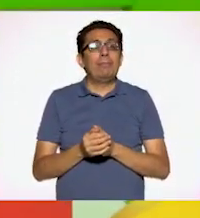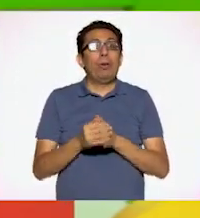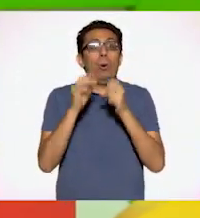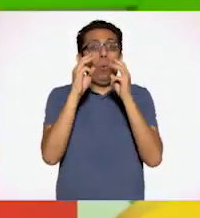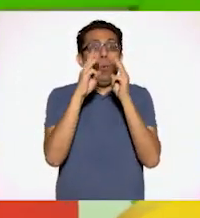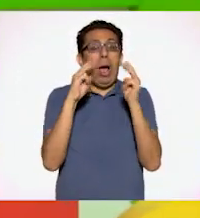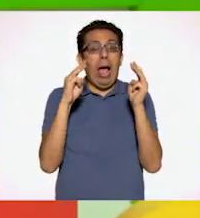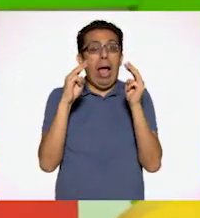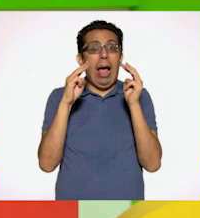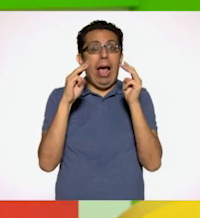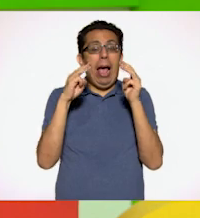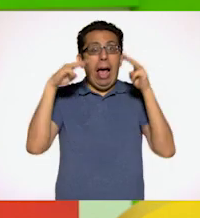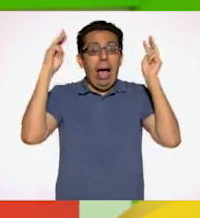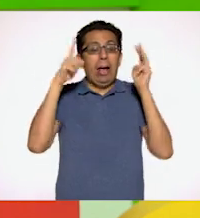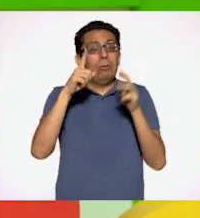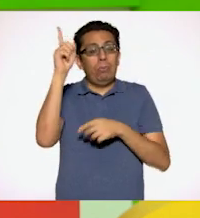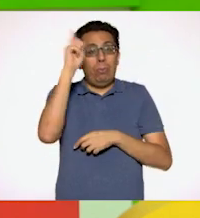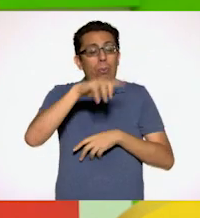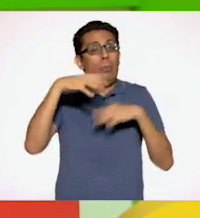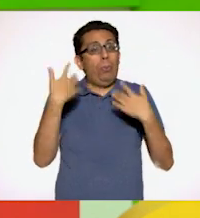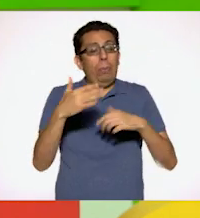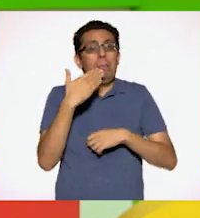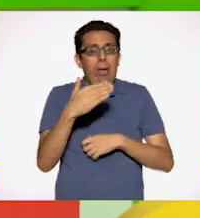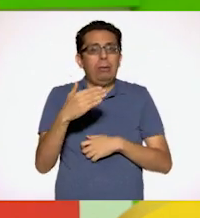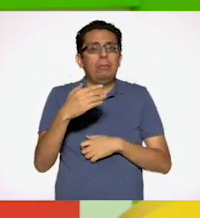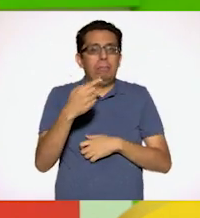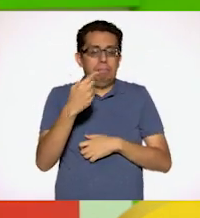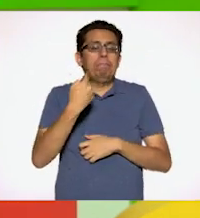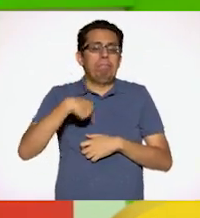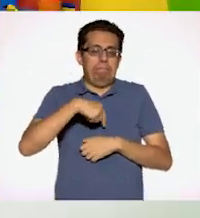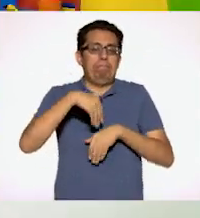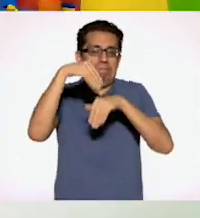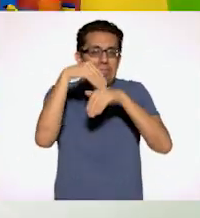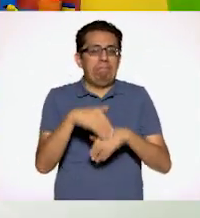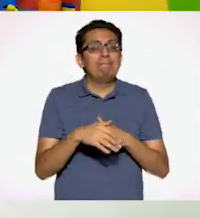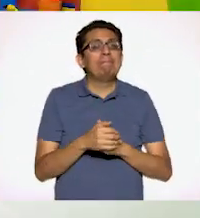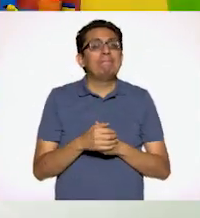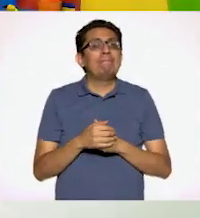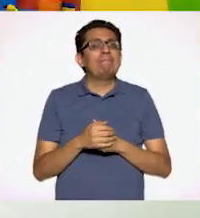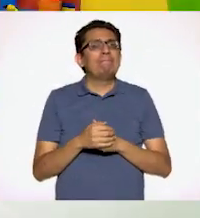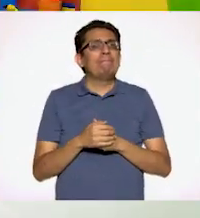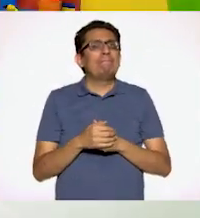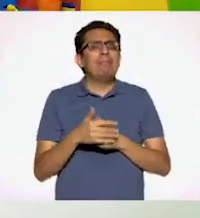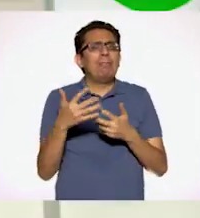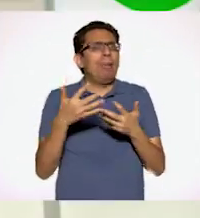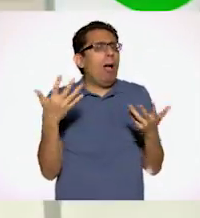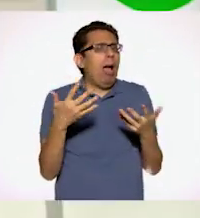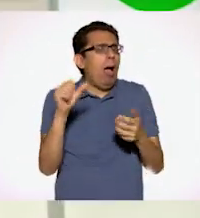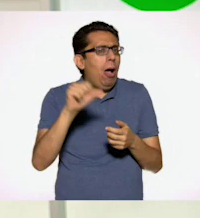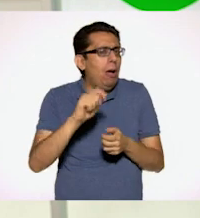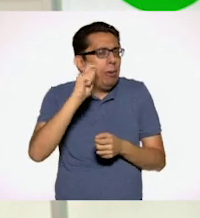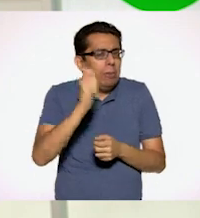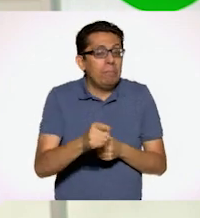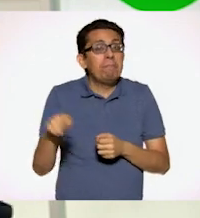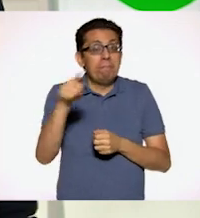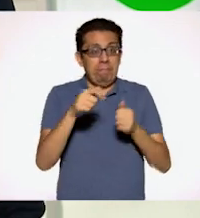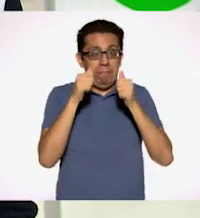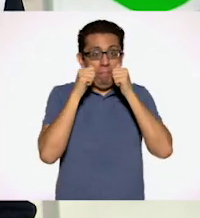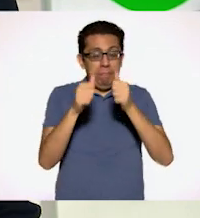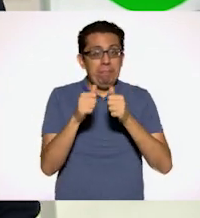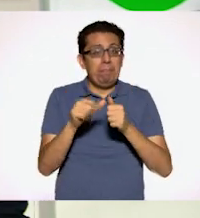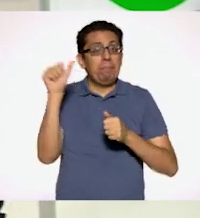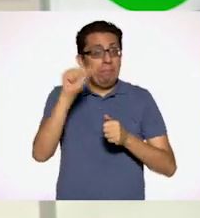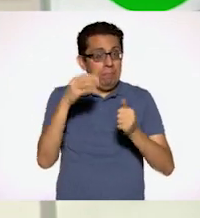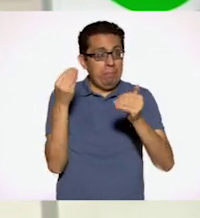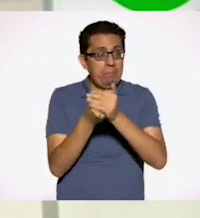¡Guau, Ajolisto! ¡Qué buenos consejos! Los tomaremos en cuenta. ¿Listo, Hapsiri? ¿Qué vamos a hacer el día de hoy? Pongan mucha atención. En la